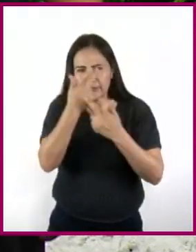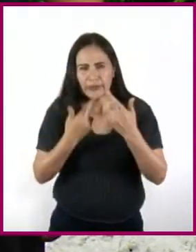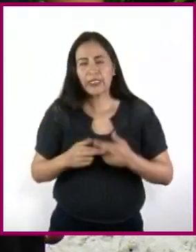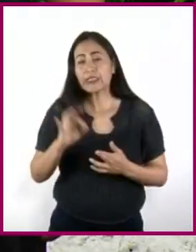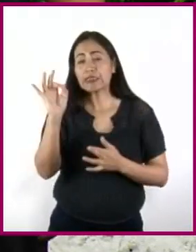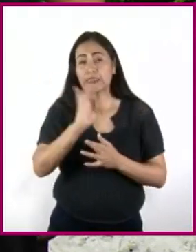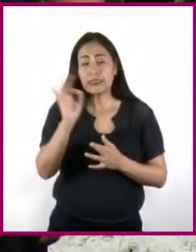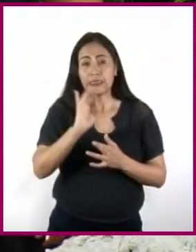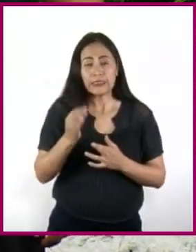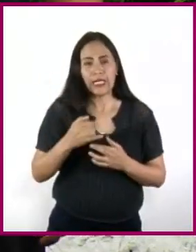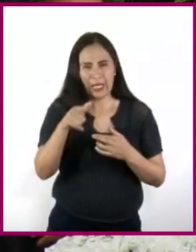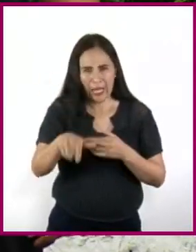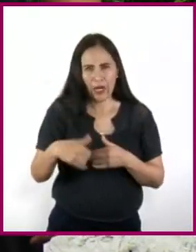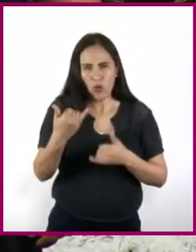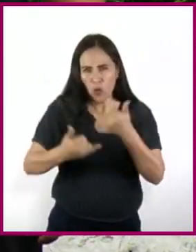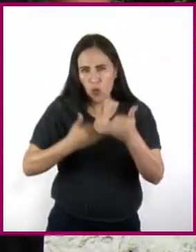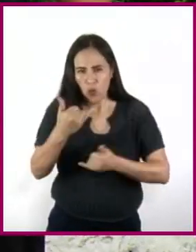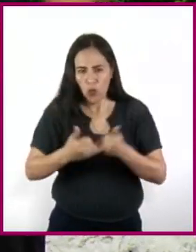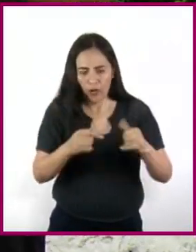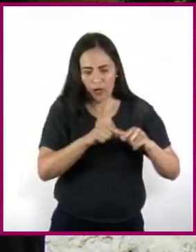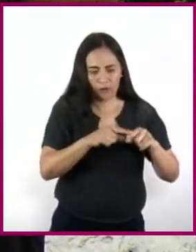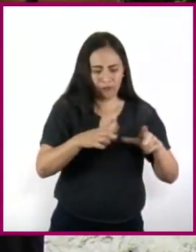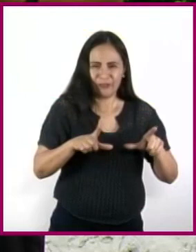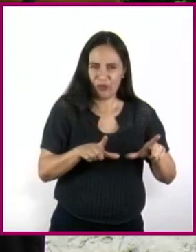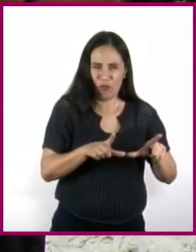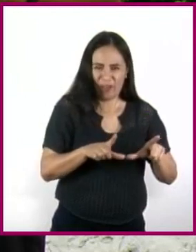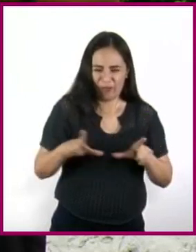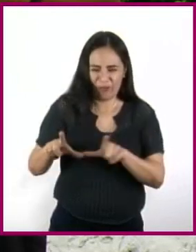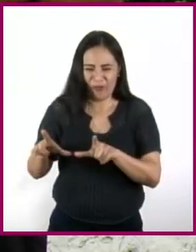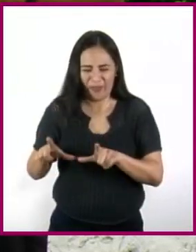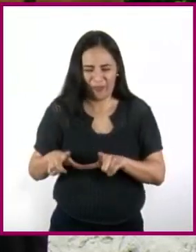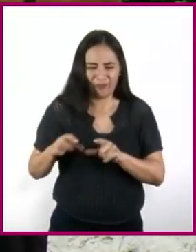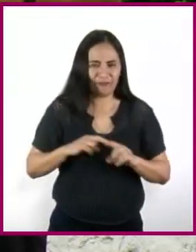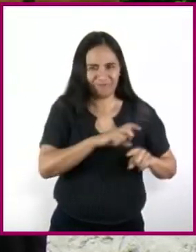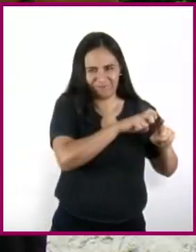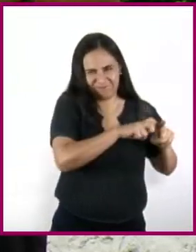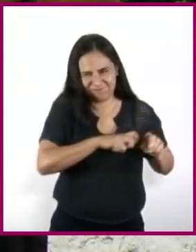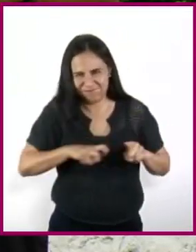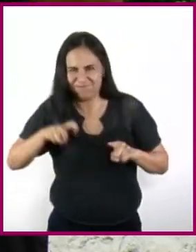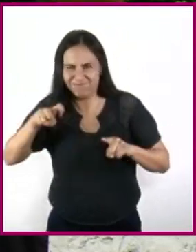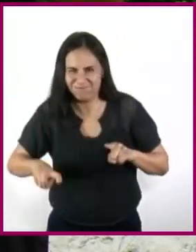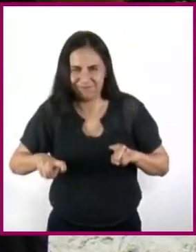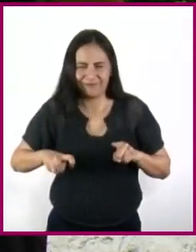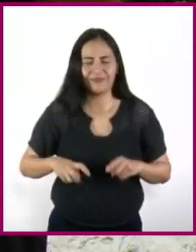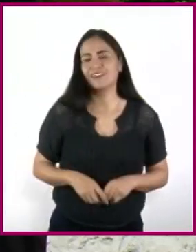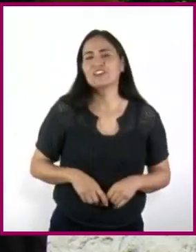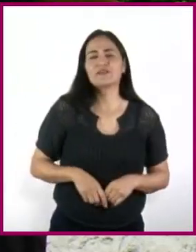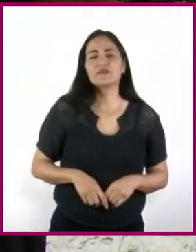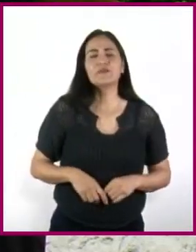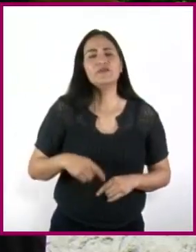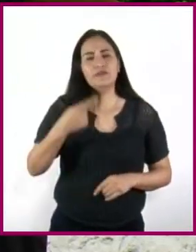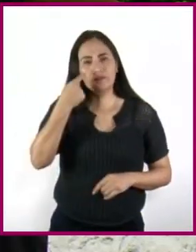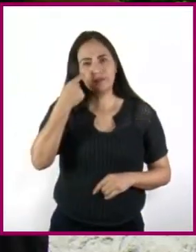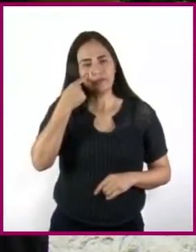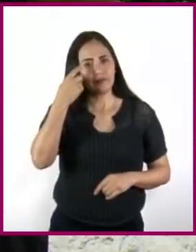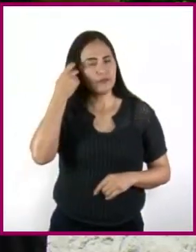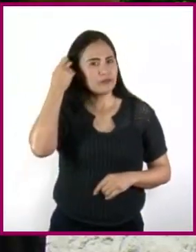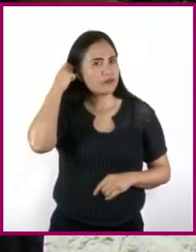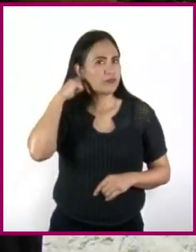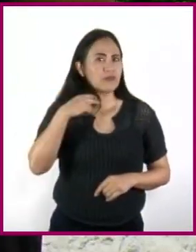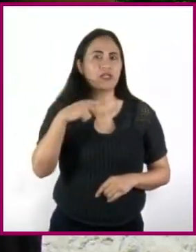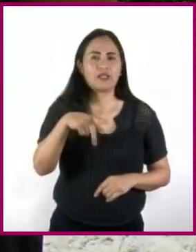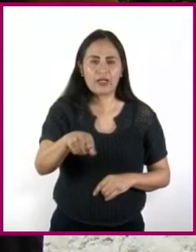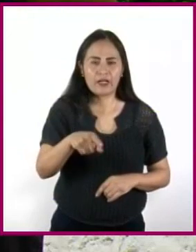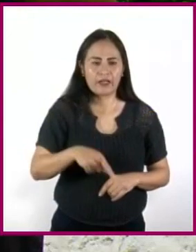una situación de juego para robar una base. Entonces lo que vamos a hacer únicamente es enseñar la manera adecuada de adelantarse